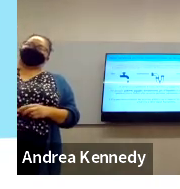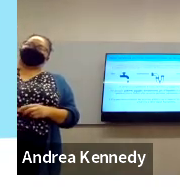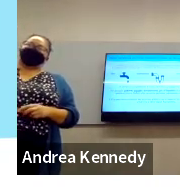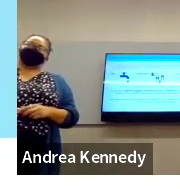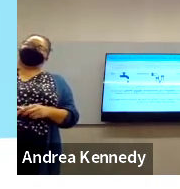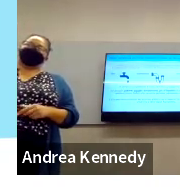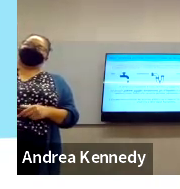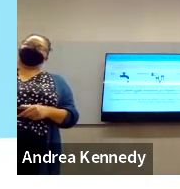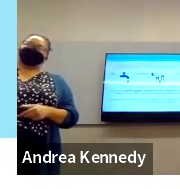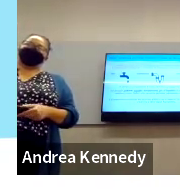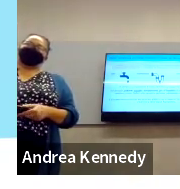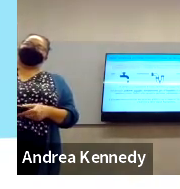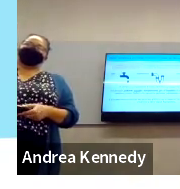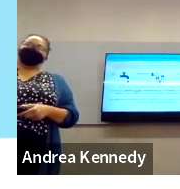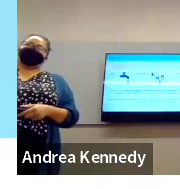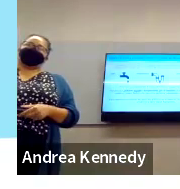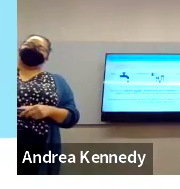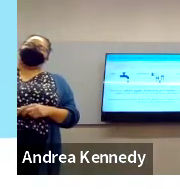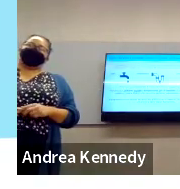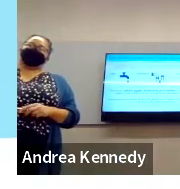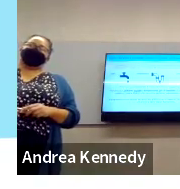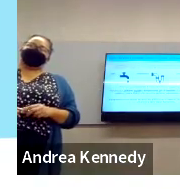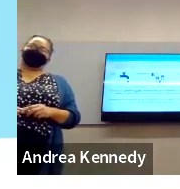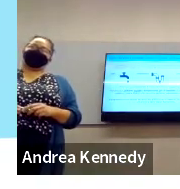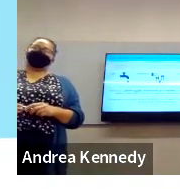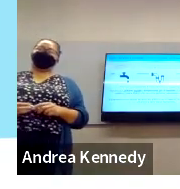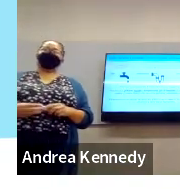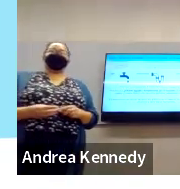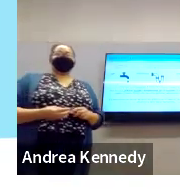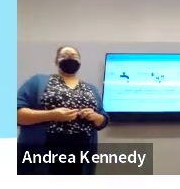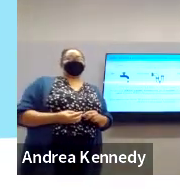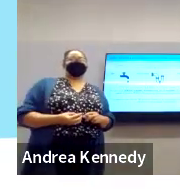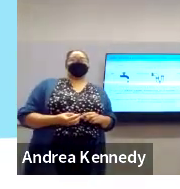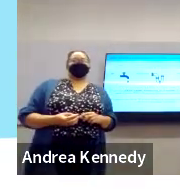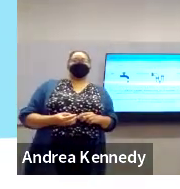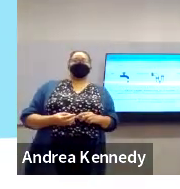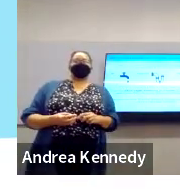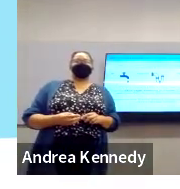no solamente de mi apartamento. Entonces, en lugar de a mí beneficiarme,